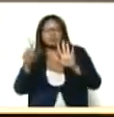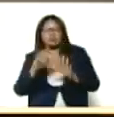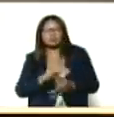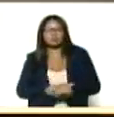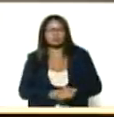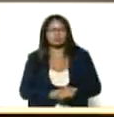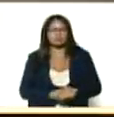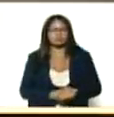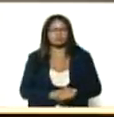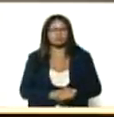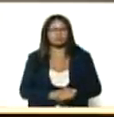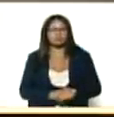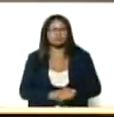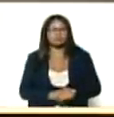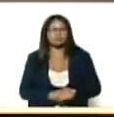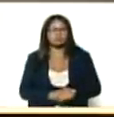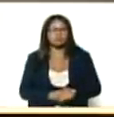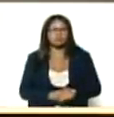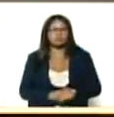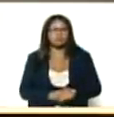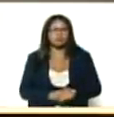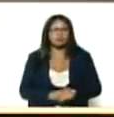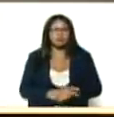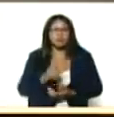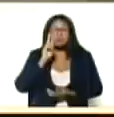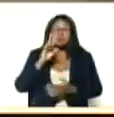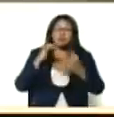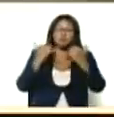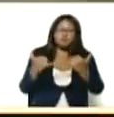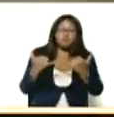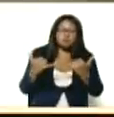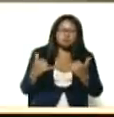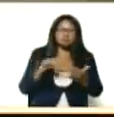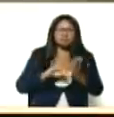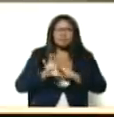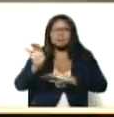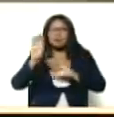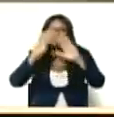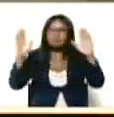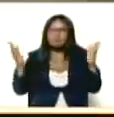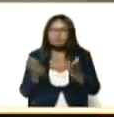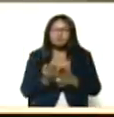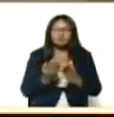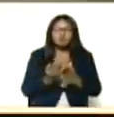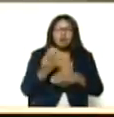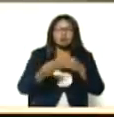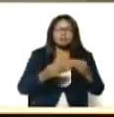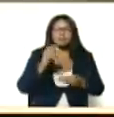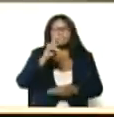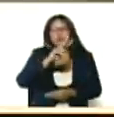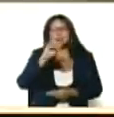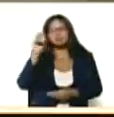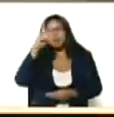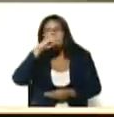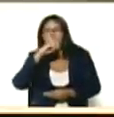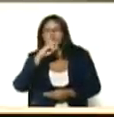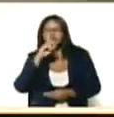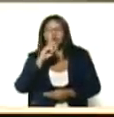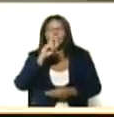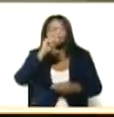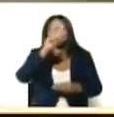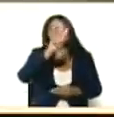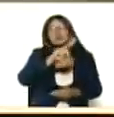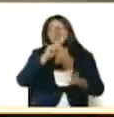26. Hay que verle la cara. ¿Qué país del mundo ha hecho en 20 años 26 elecciones? Que me digan,